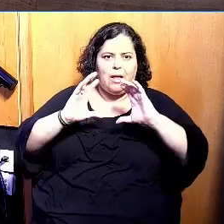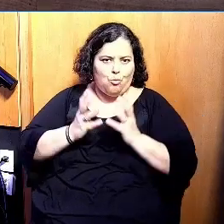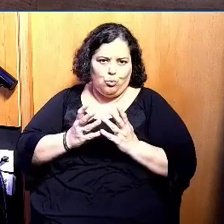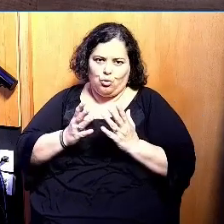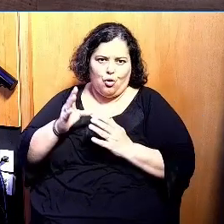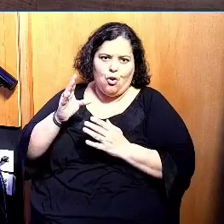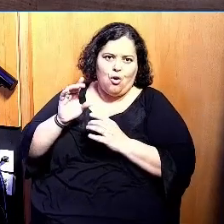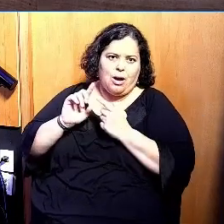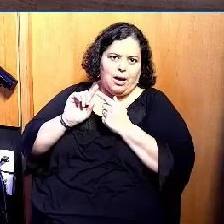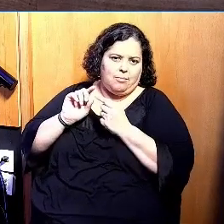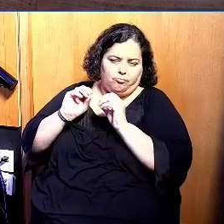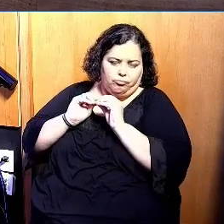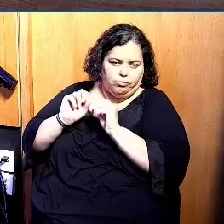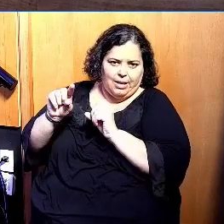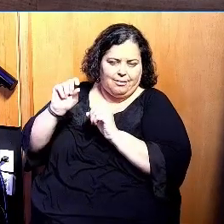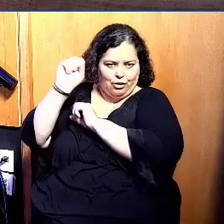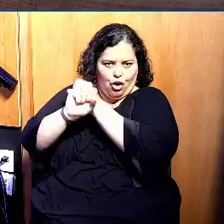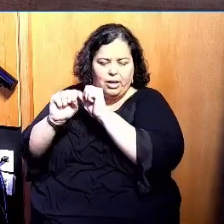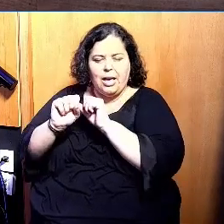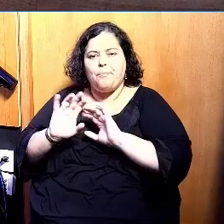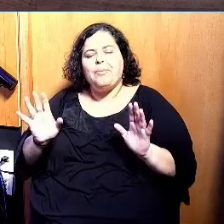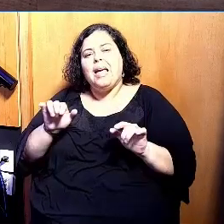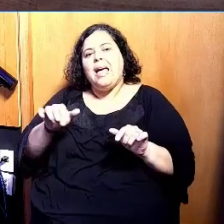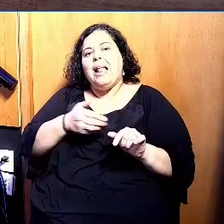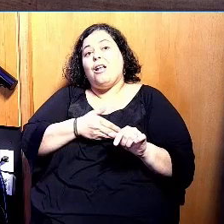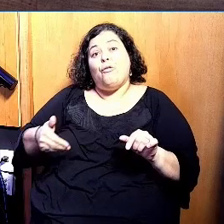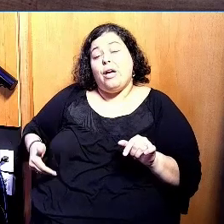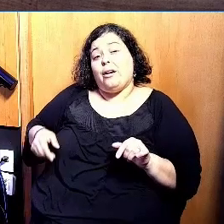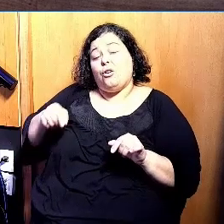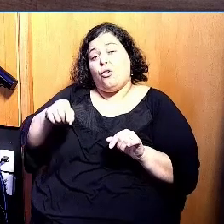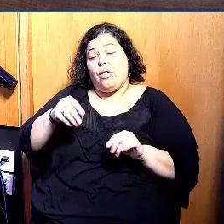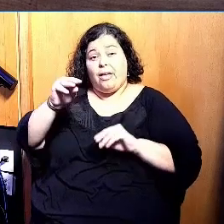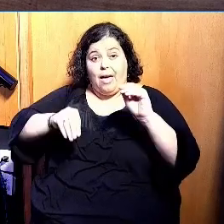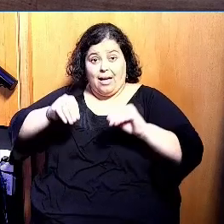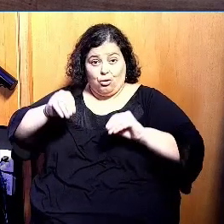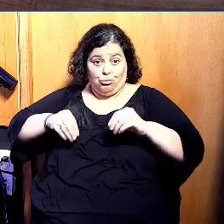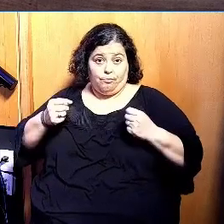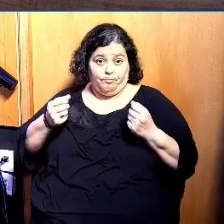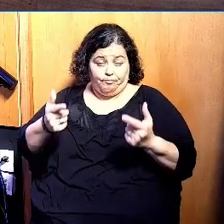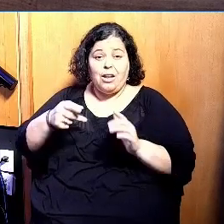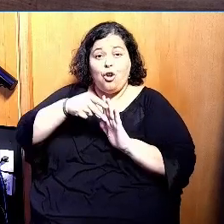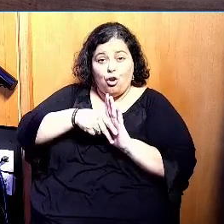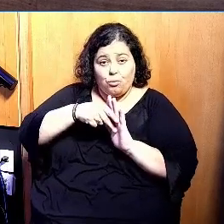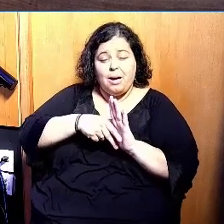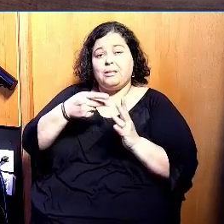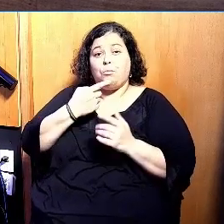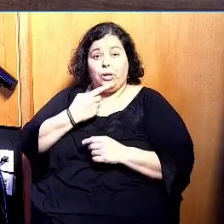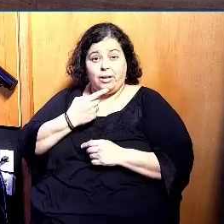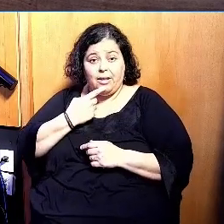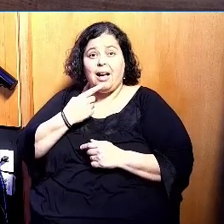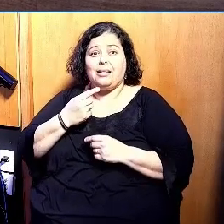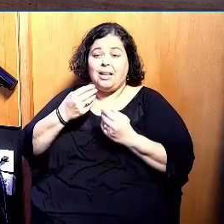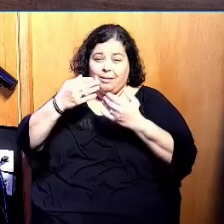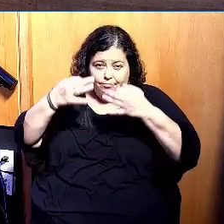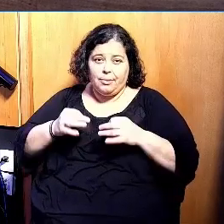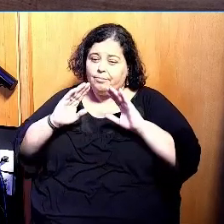tecnología. En cuanto a gobierno de datos, es establecer normas, reglas y políticas que aseguren la integridad de los datos y